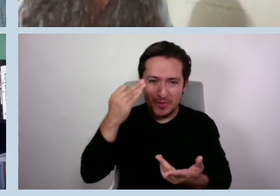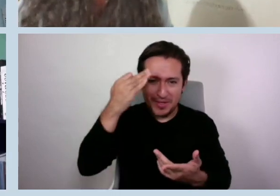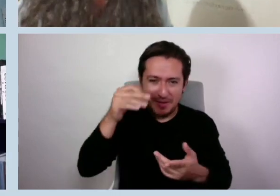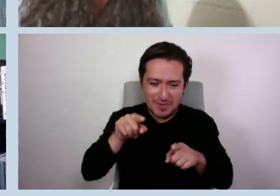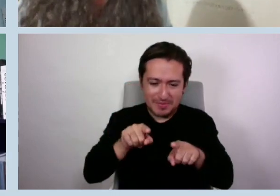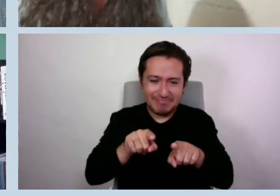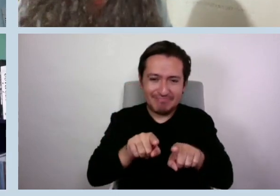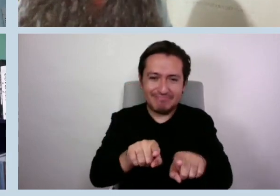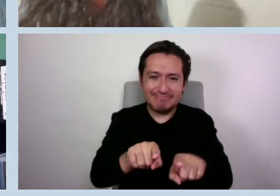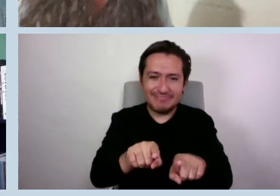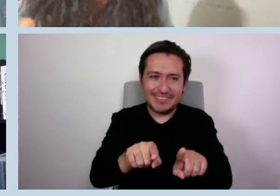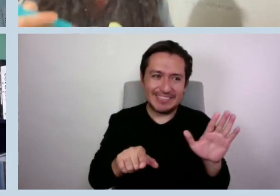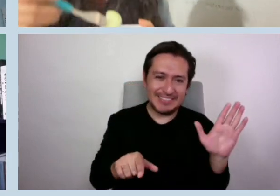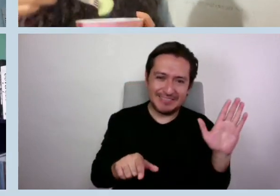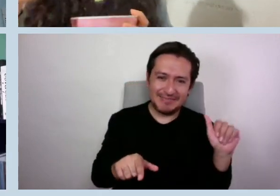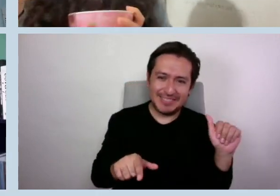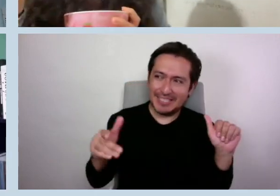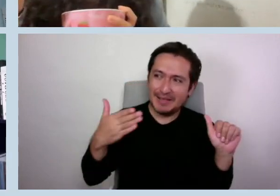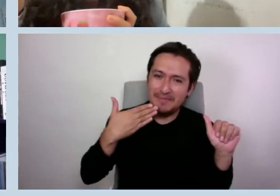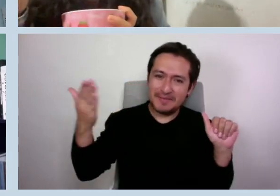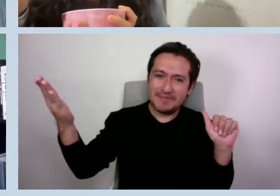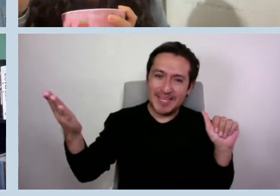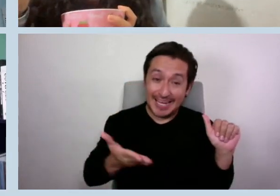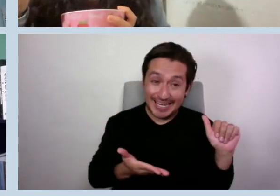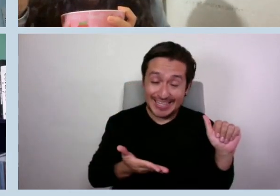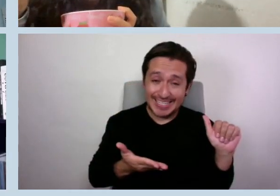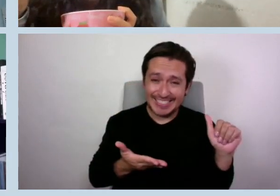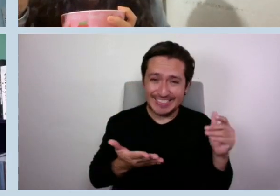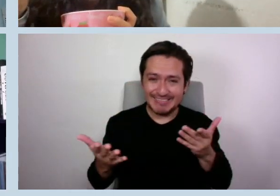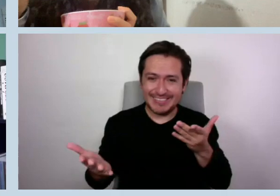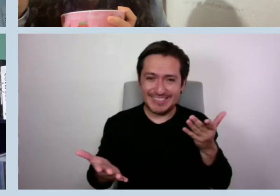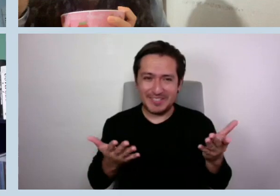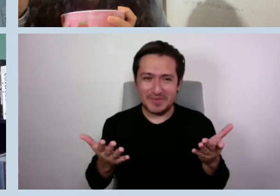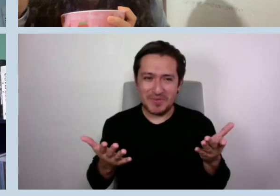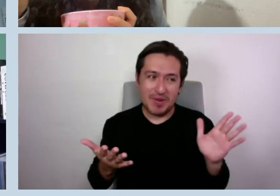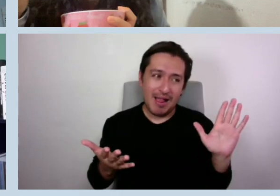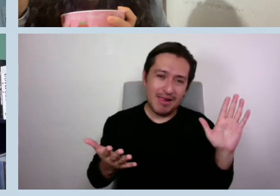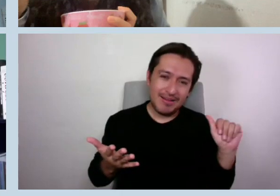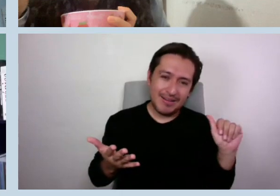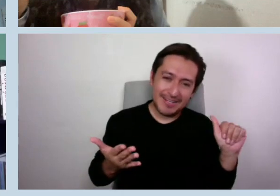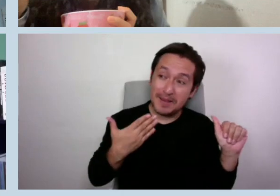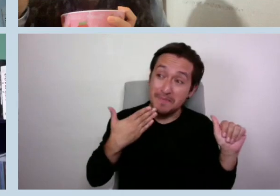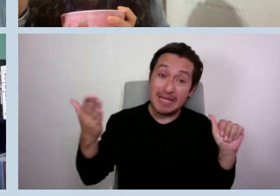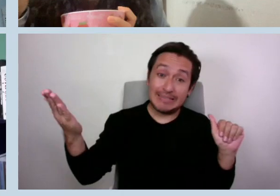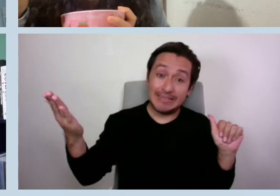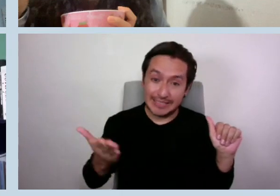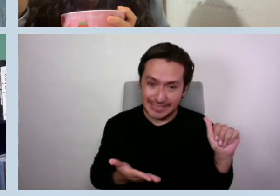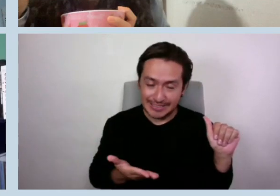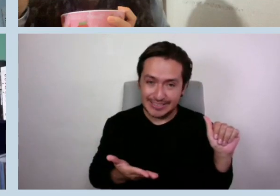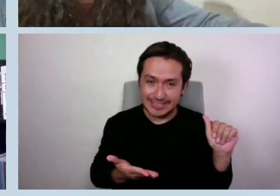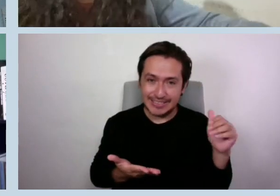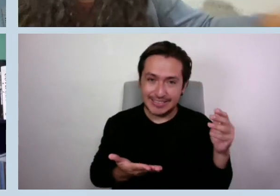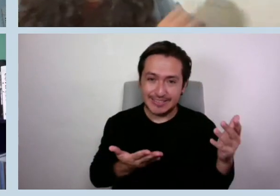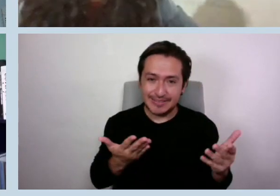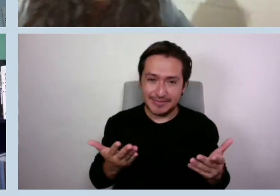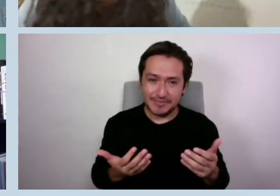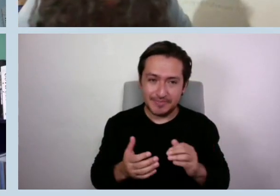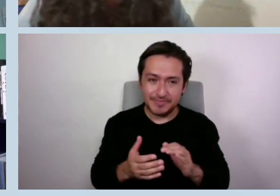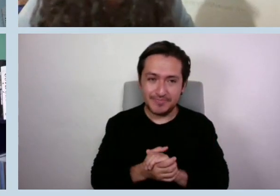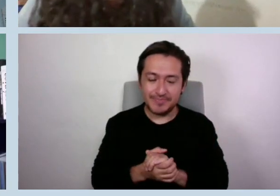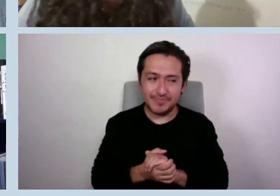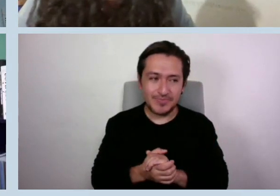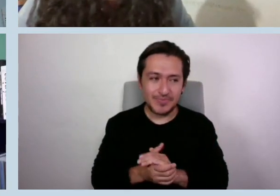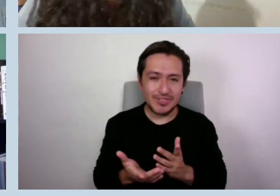estábamos como en ese Inter de la entre una bienvenida y una despedida entonces